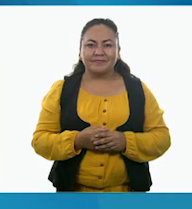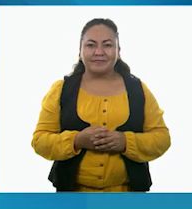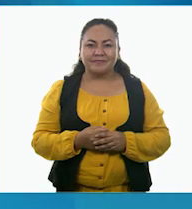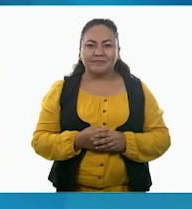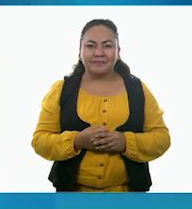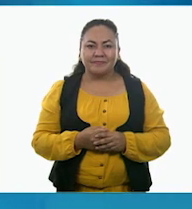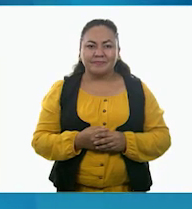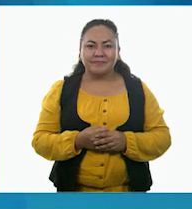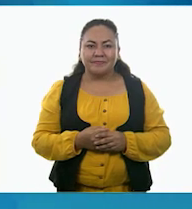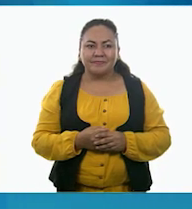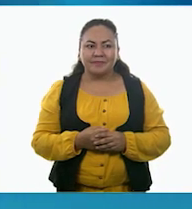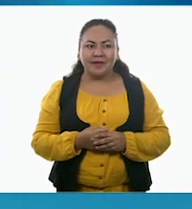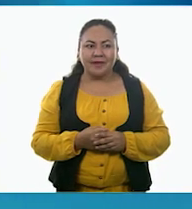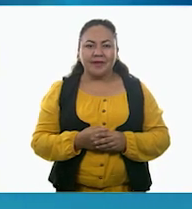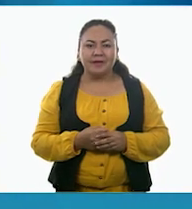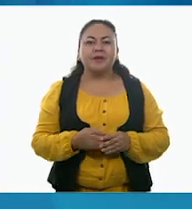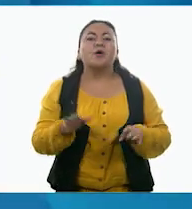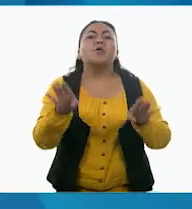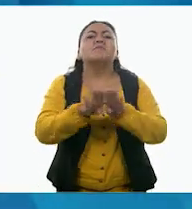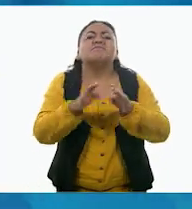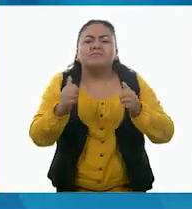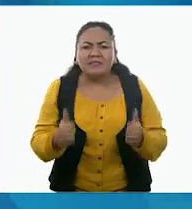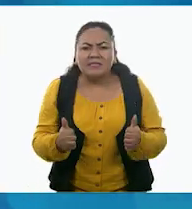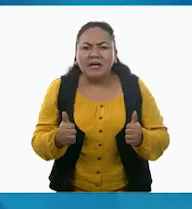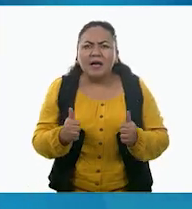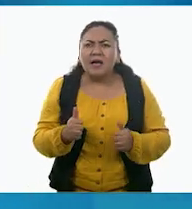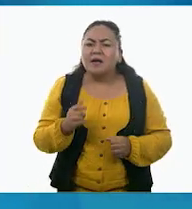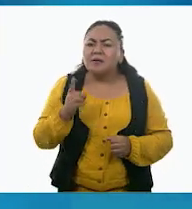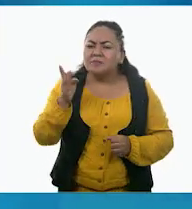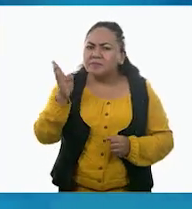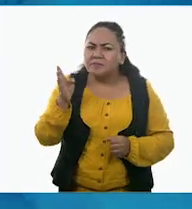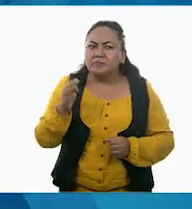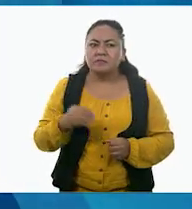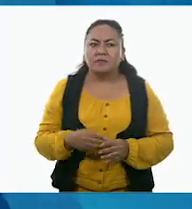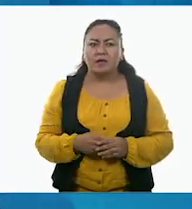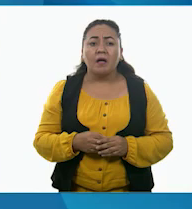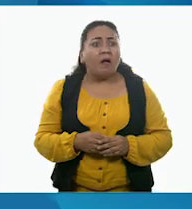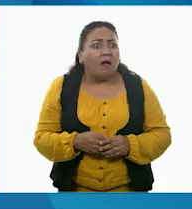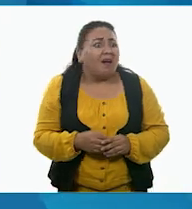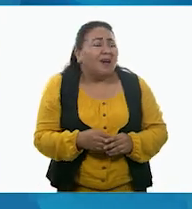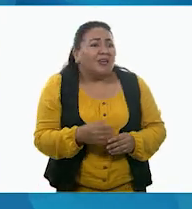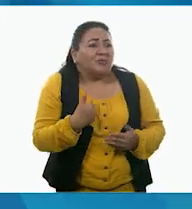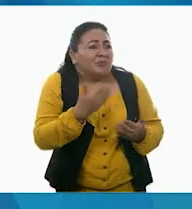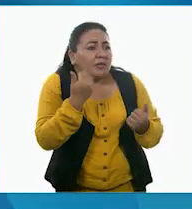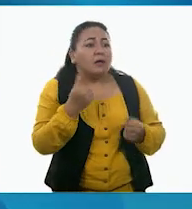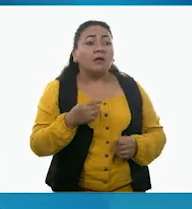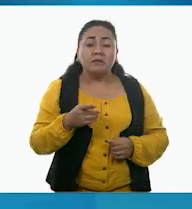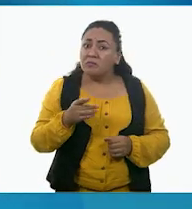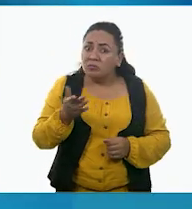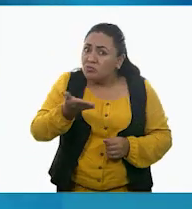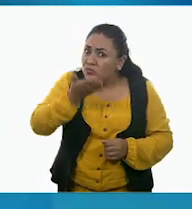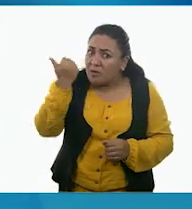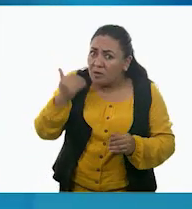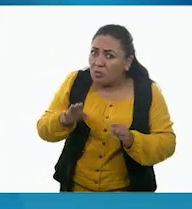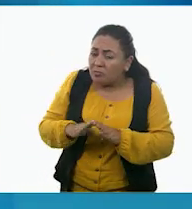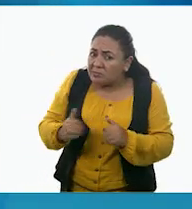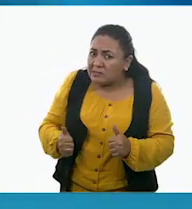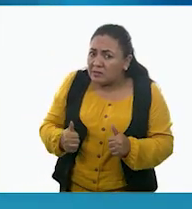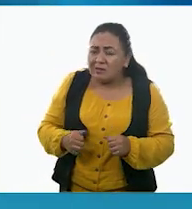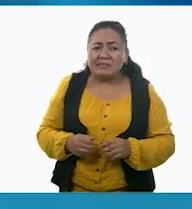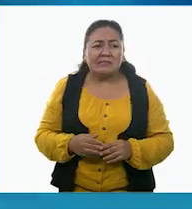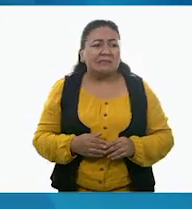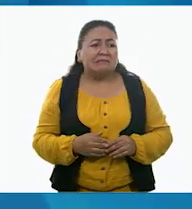¿Quién te mojica, Basilio? ¿Amo ni mati, Katy? ¿Te gusta motimati?